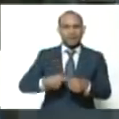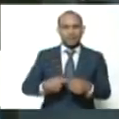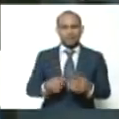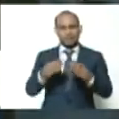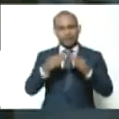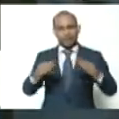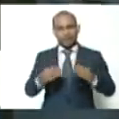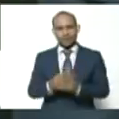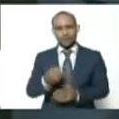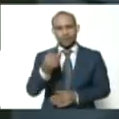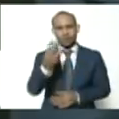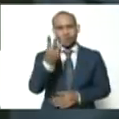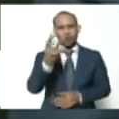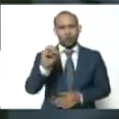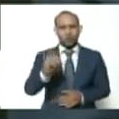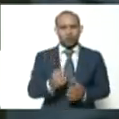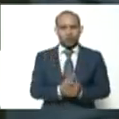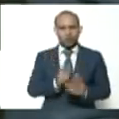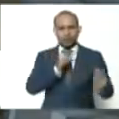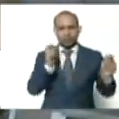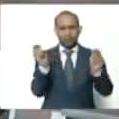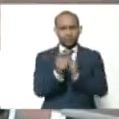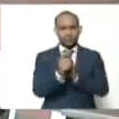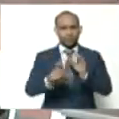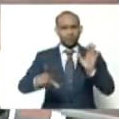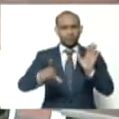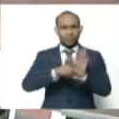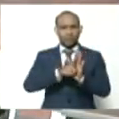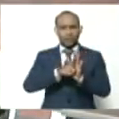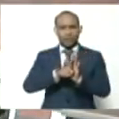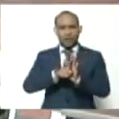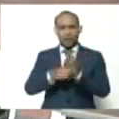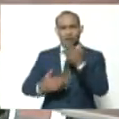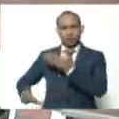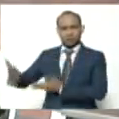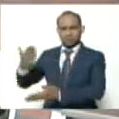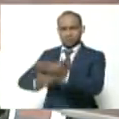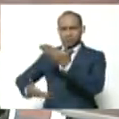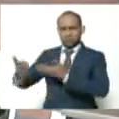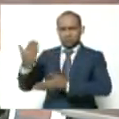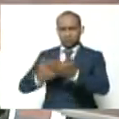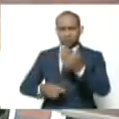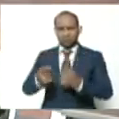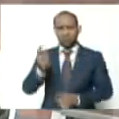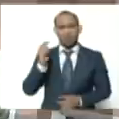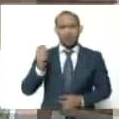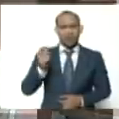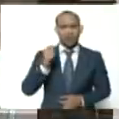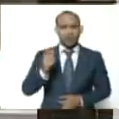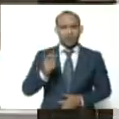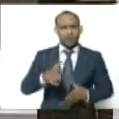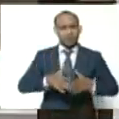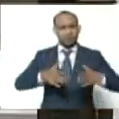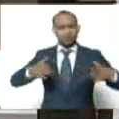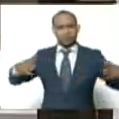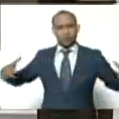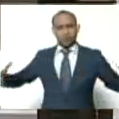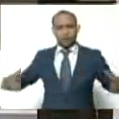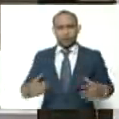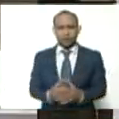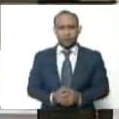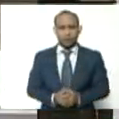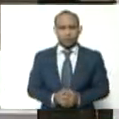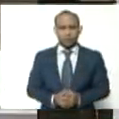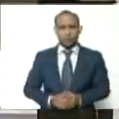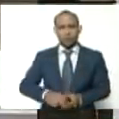Número 30, la reforma del Código de Comercio, una tarea de gran envergadura, un